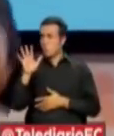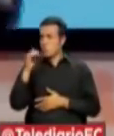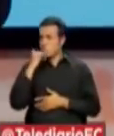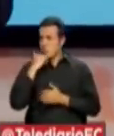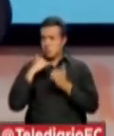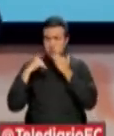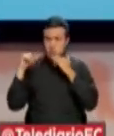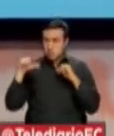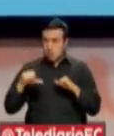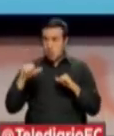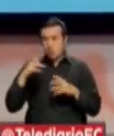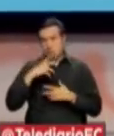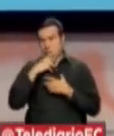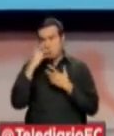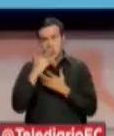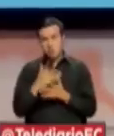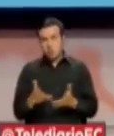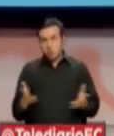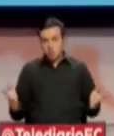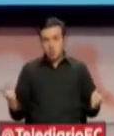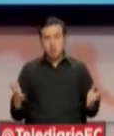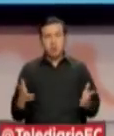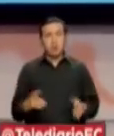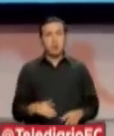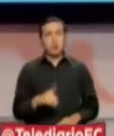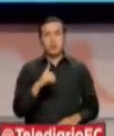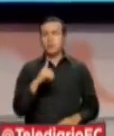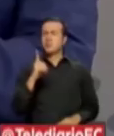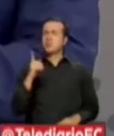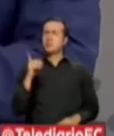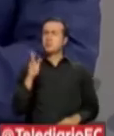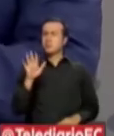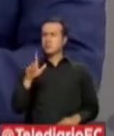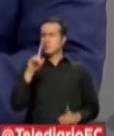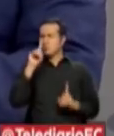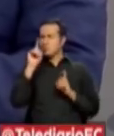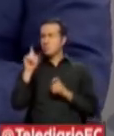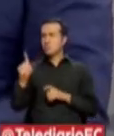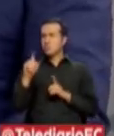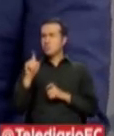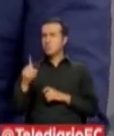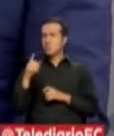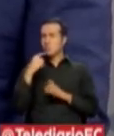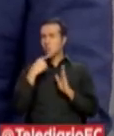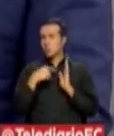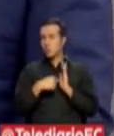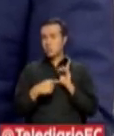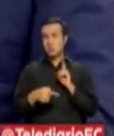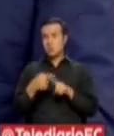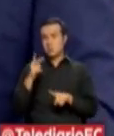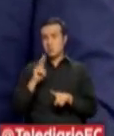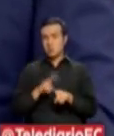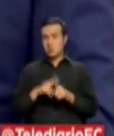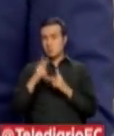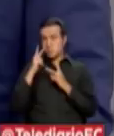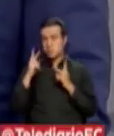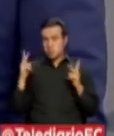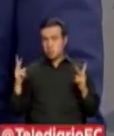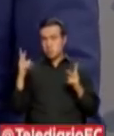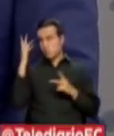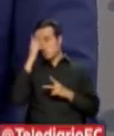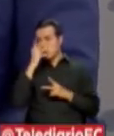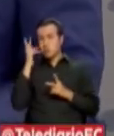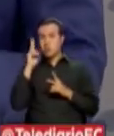y hay otro aspecto porque falla una medida le voy a preguntar en qué medida porque no sería la primera vez que lo vemos no solo en